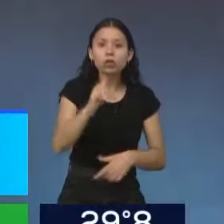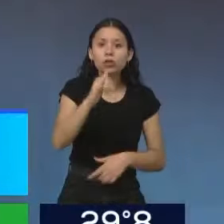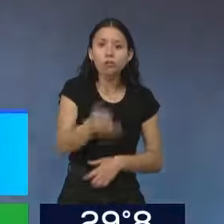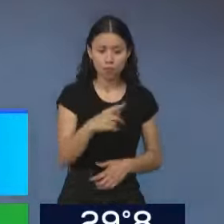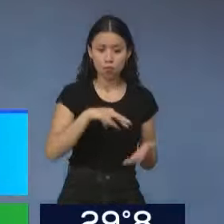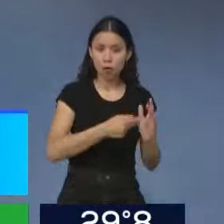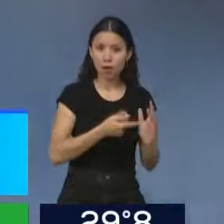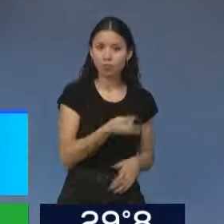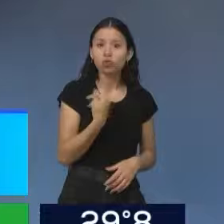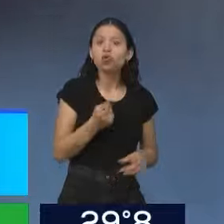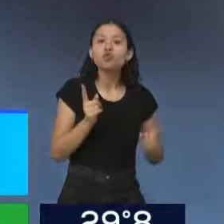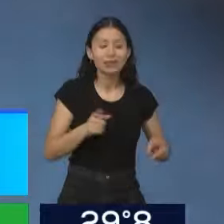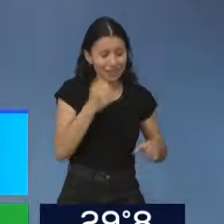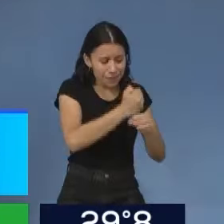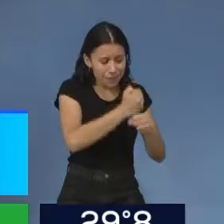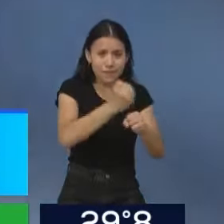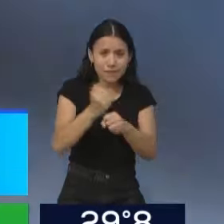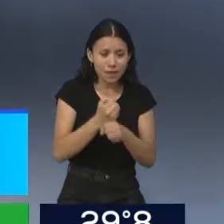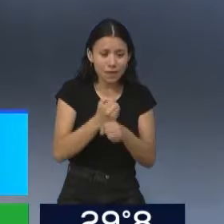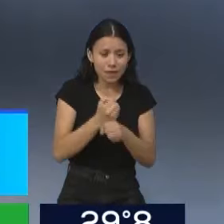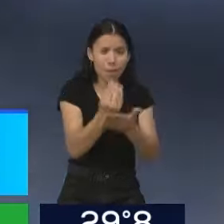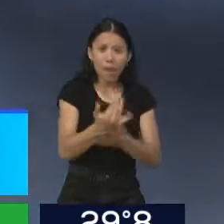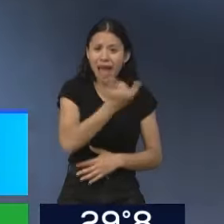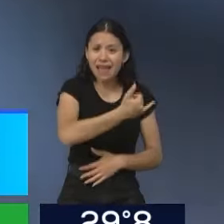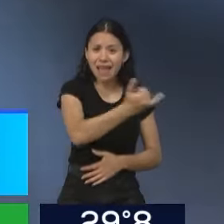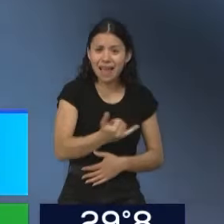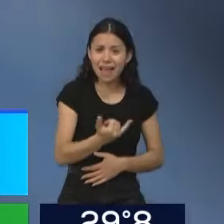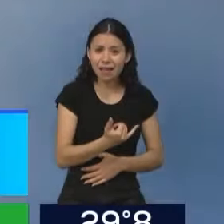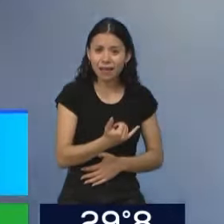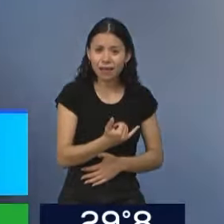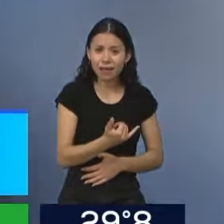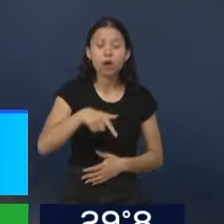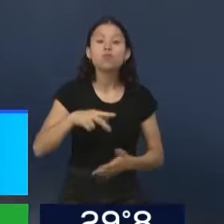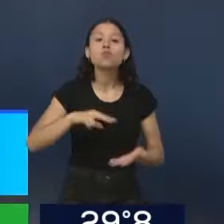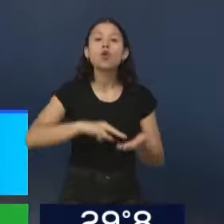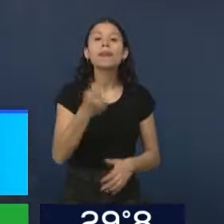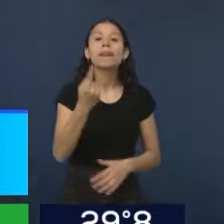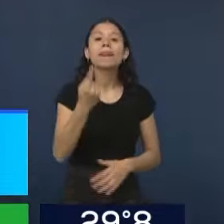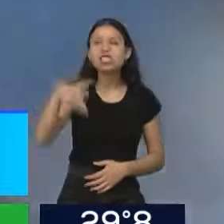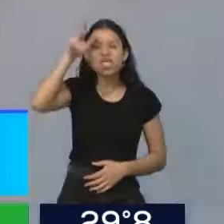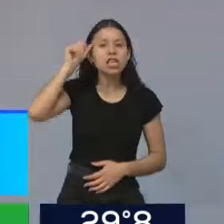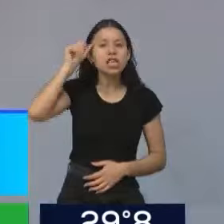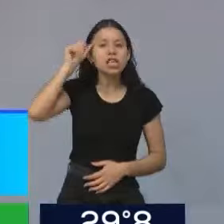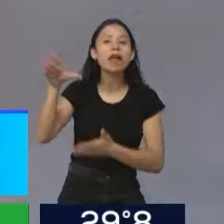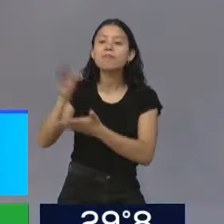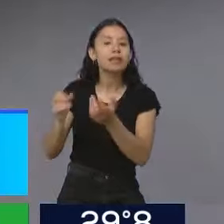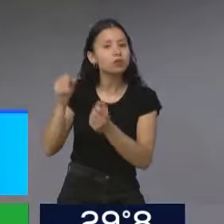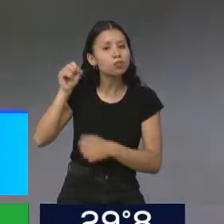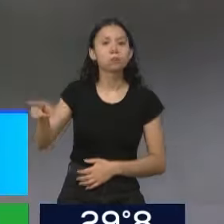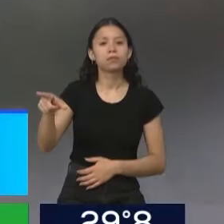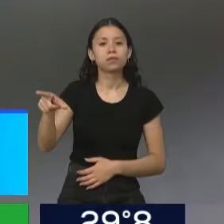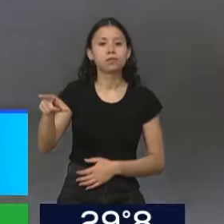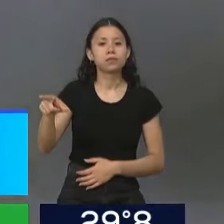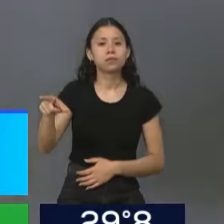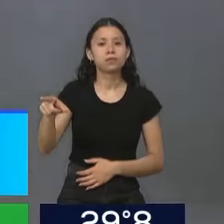el personal trabajando, es un tema de esto que administrativo y burocrático. Justamente para